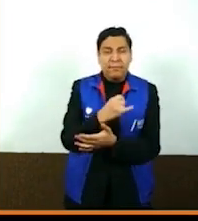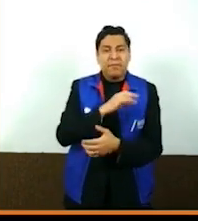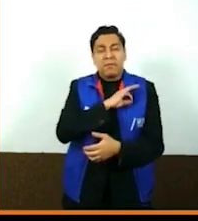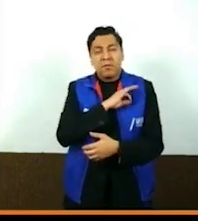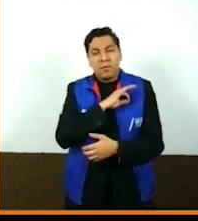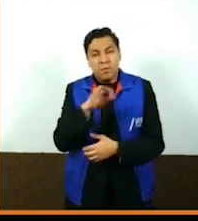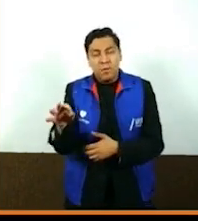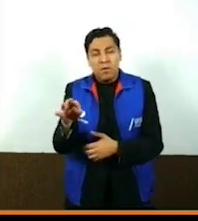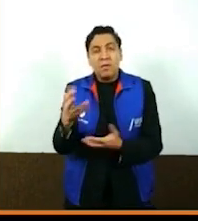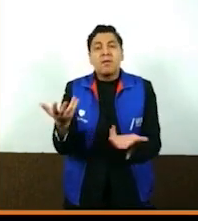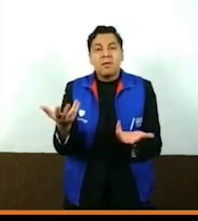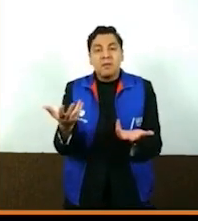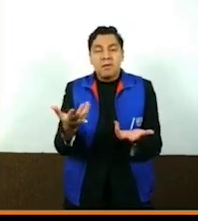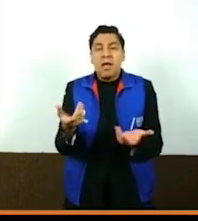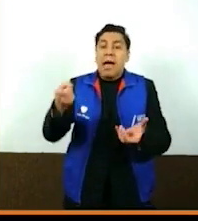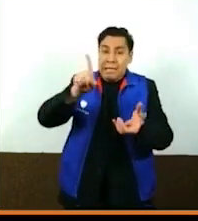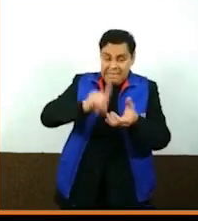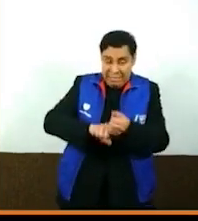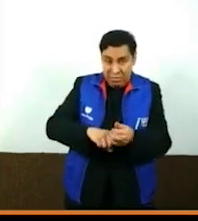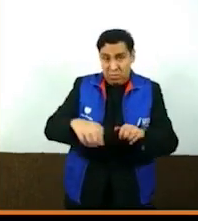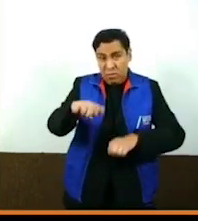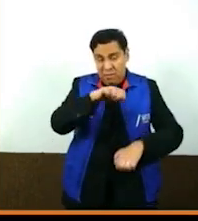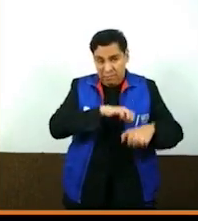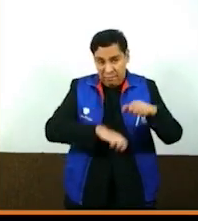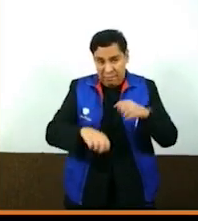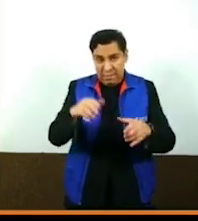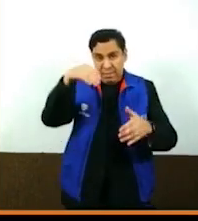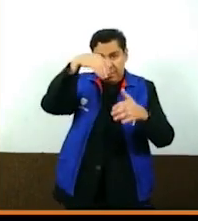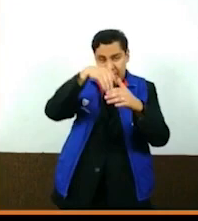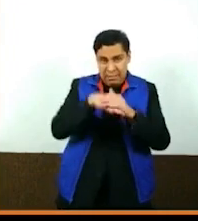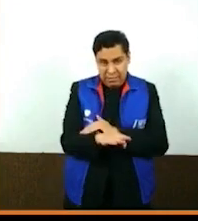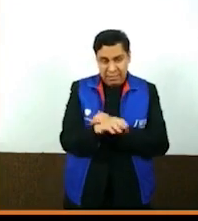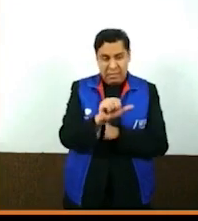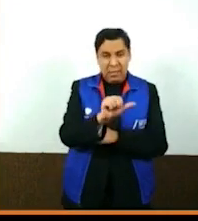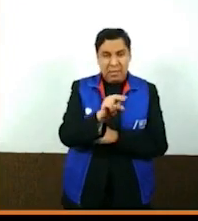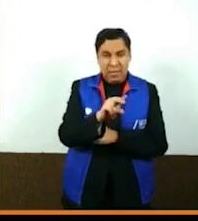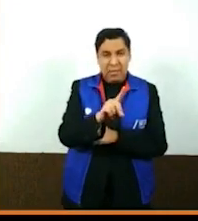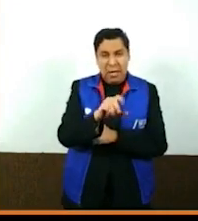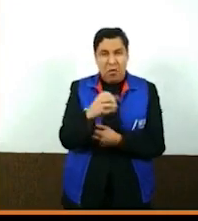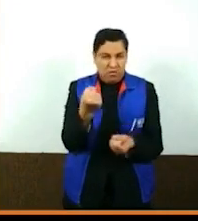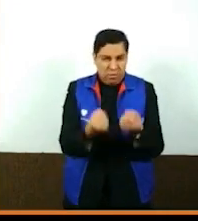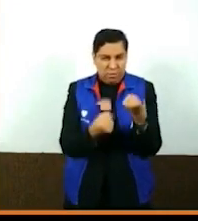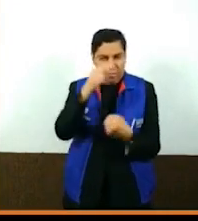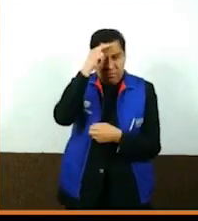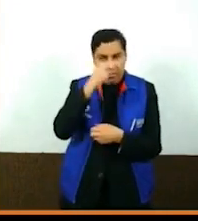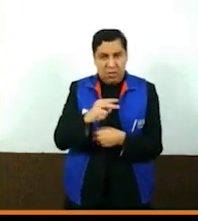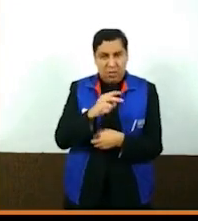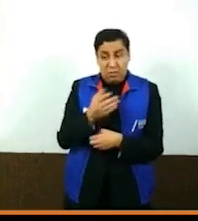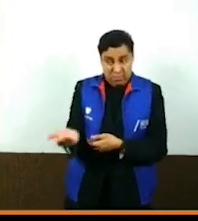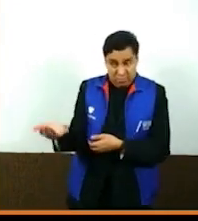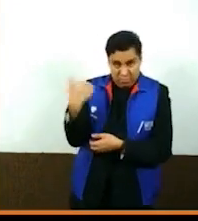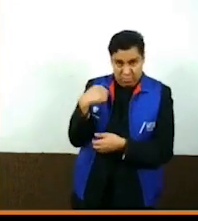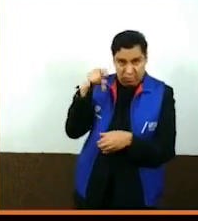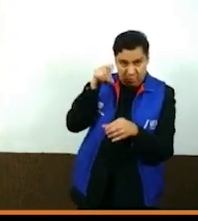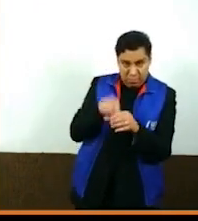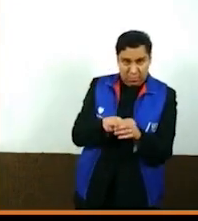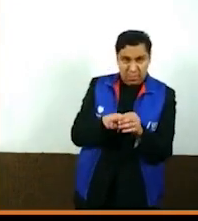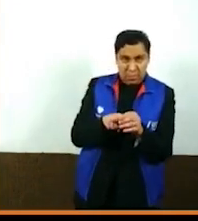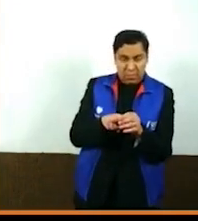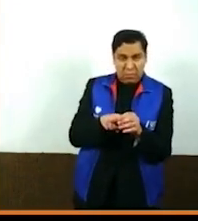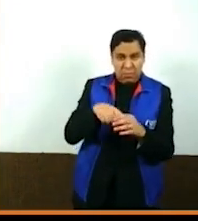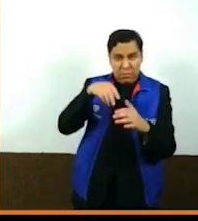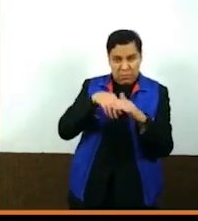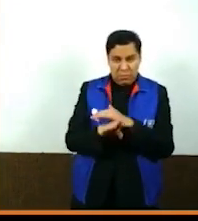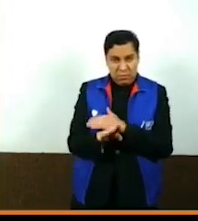pueden ser parte de la compañía, porque Audi México les brinda una oportunidad de incorporarse a la